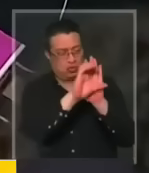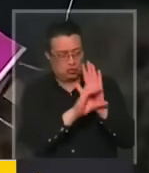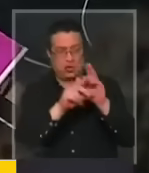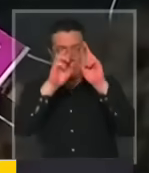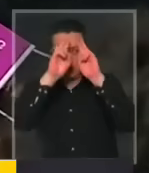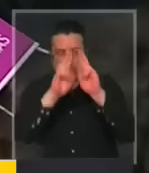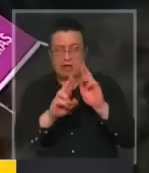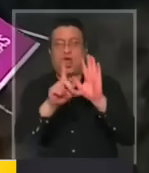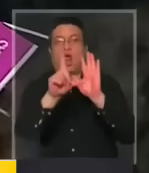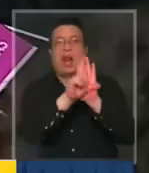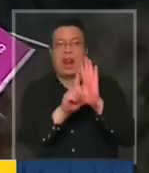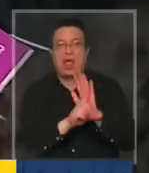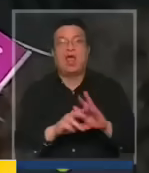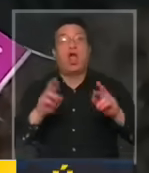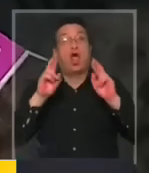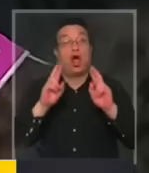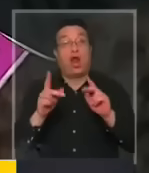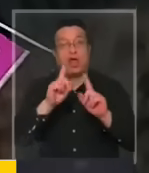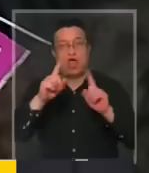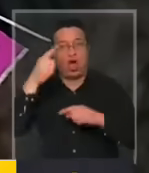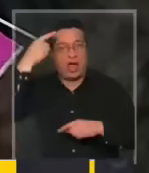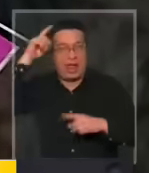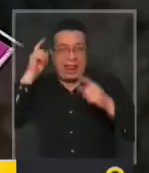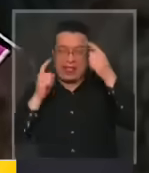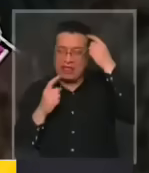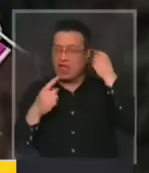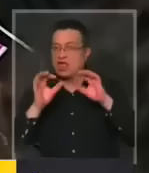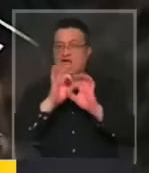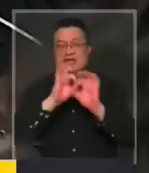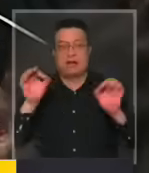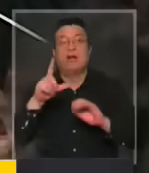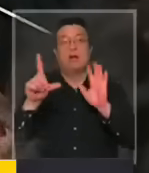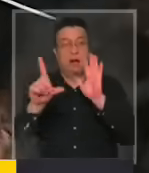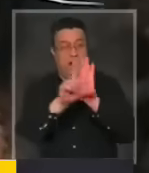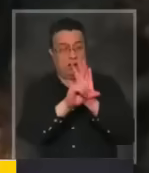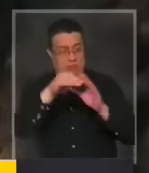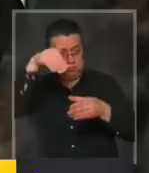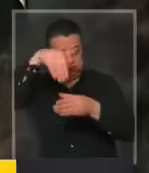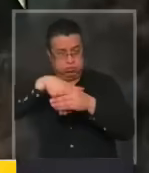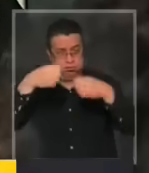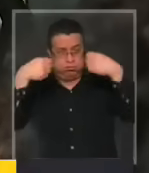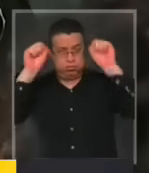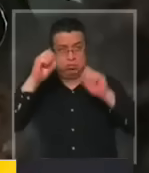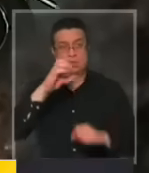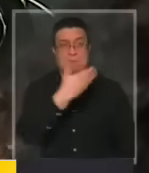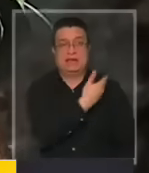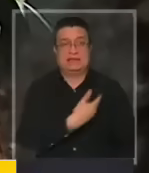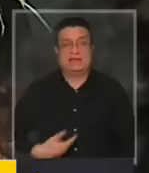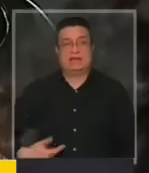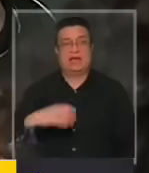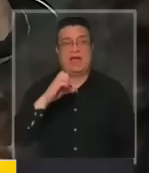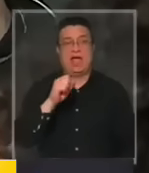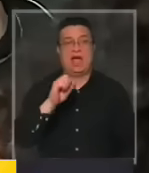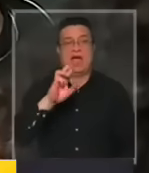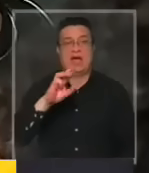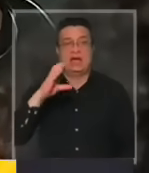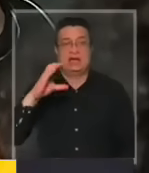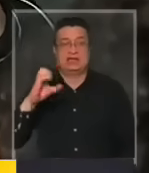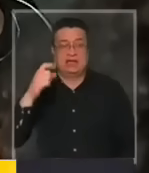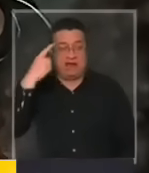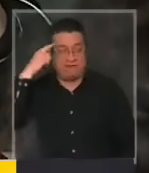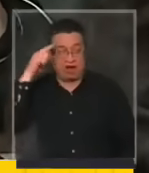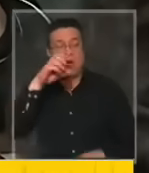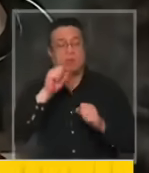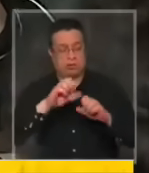que esperamos no haya ningún tipo de heridos y que el gobierno legítimo del presidente Luis Arce se mantenga y pueda seguir